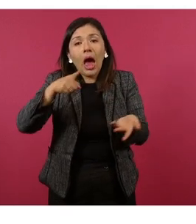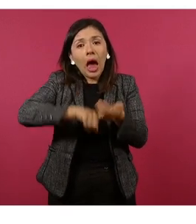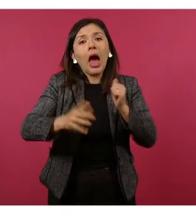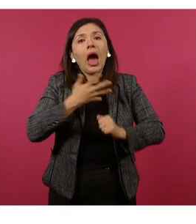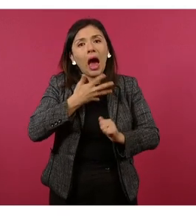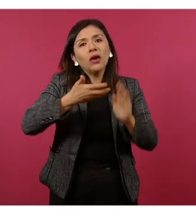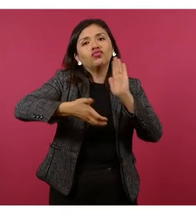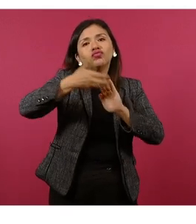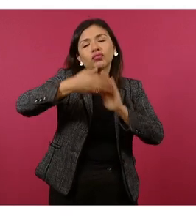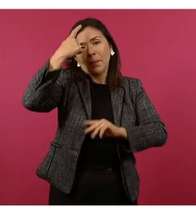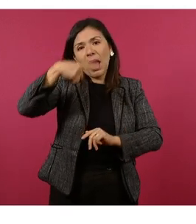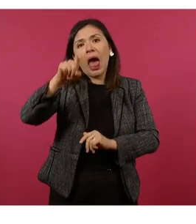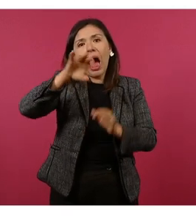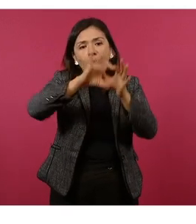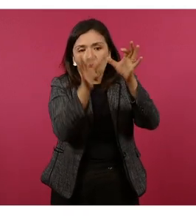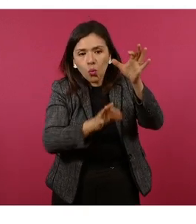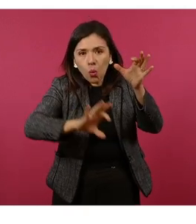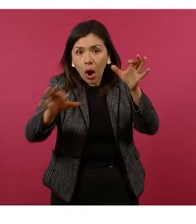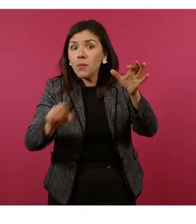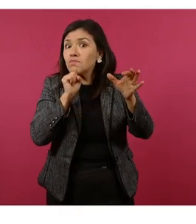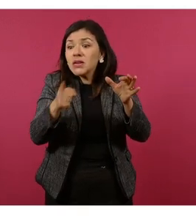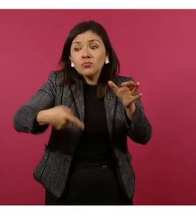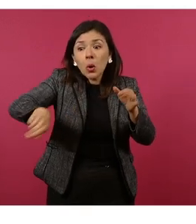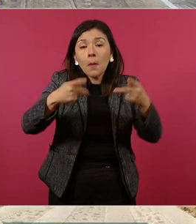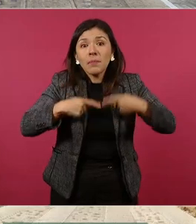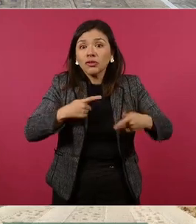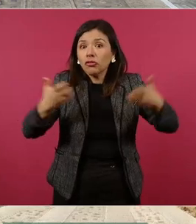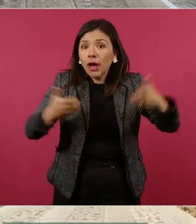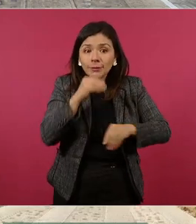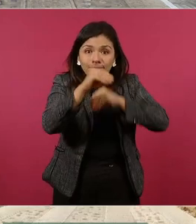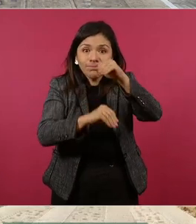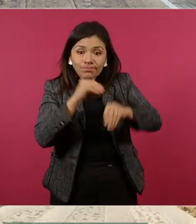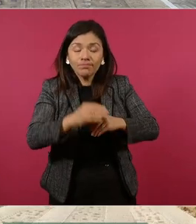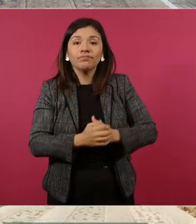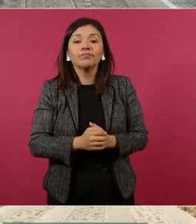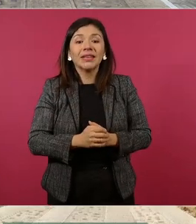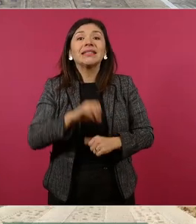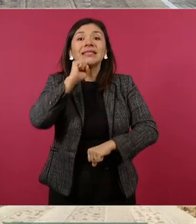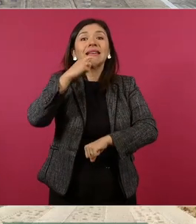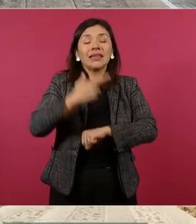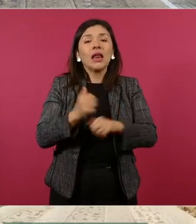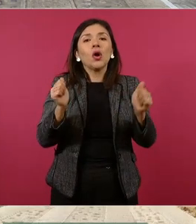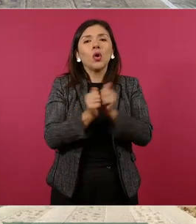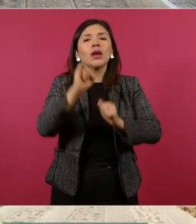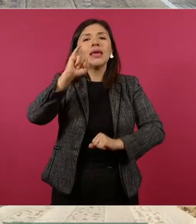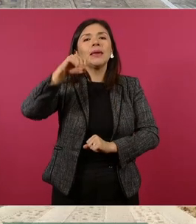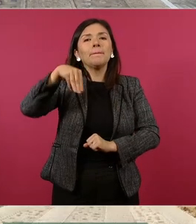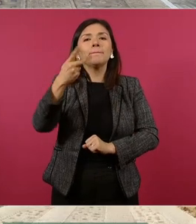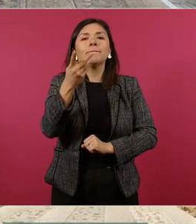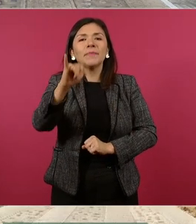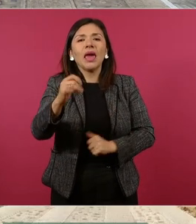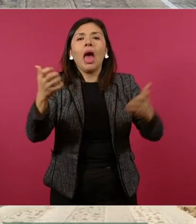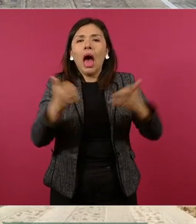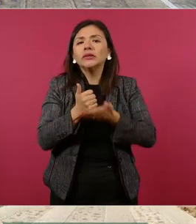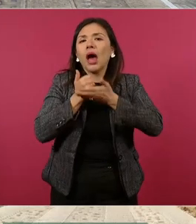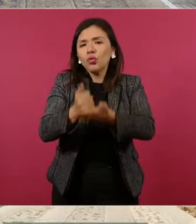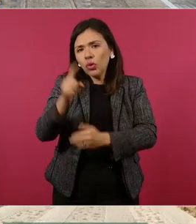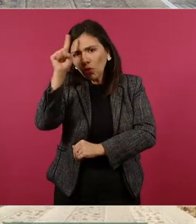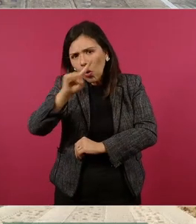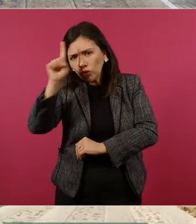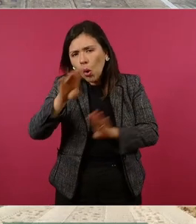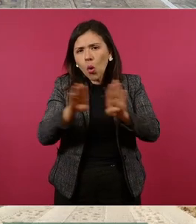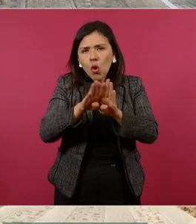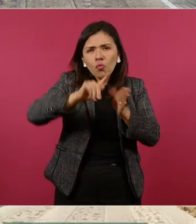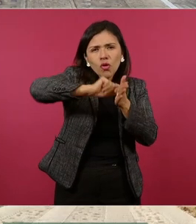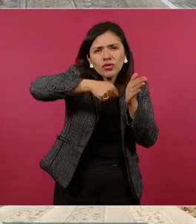drenaje que las propias comunidades han venido desarrollando la secretaría junto con el impi ha venido asesorando técnicamente